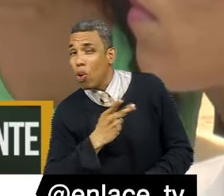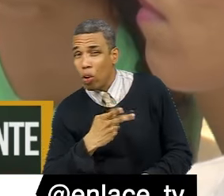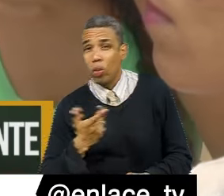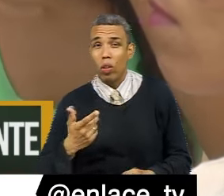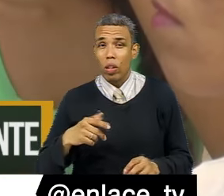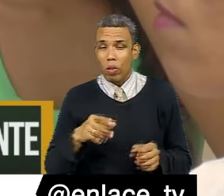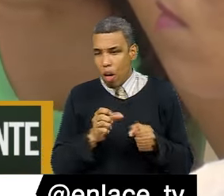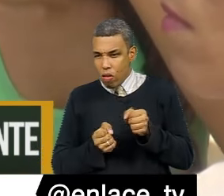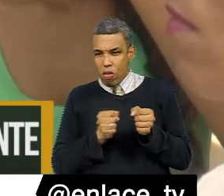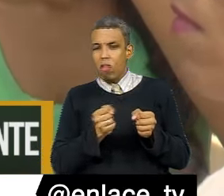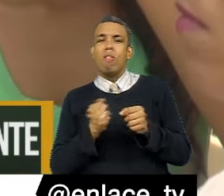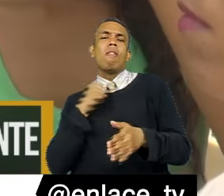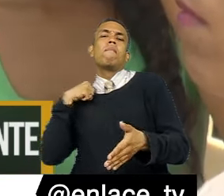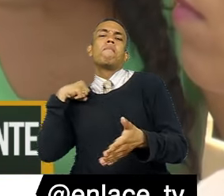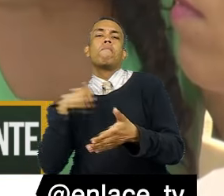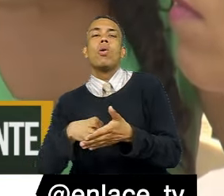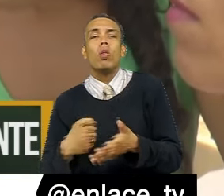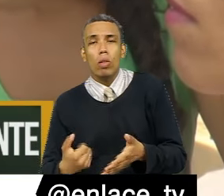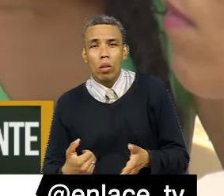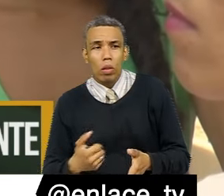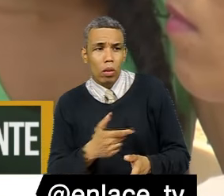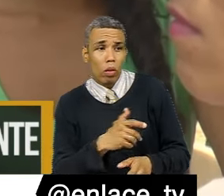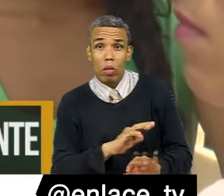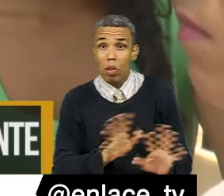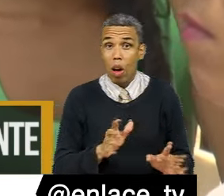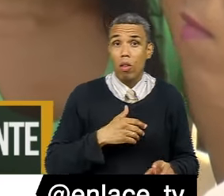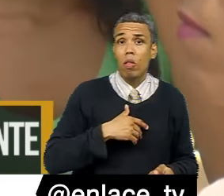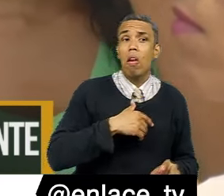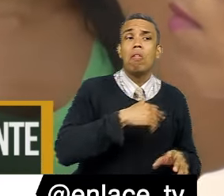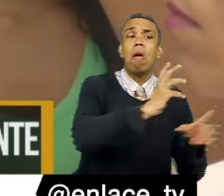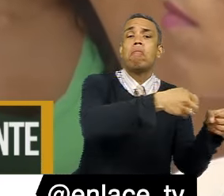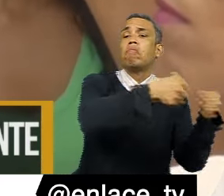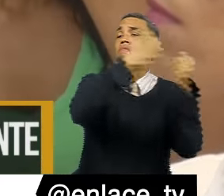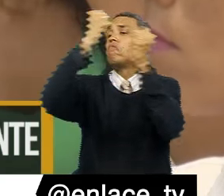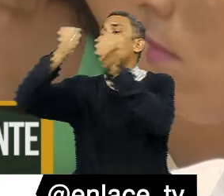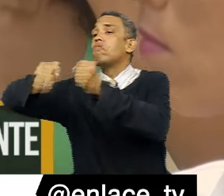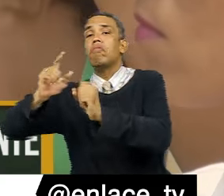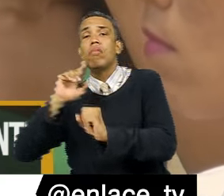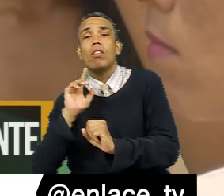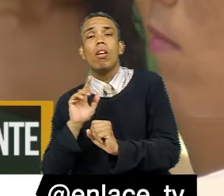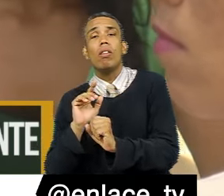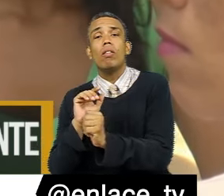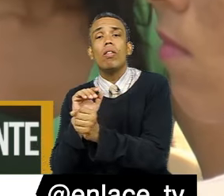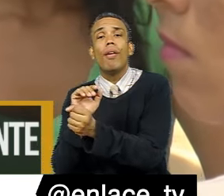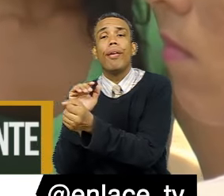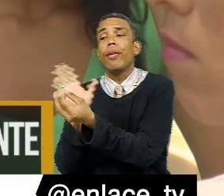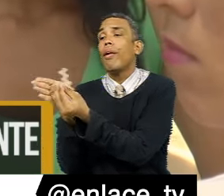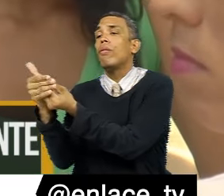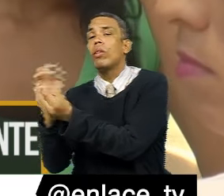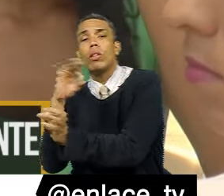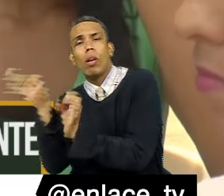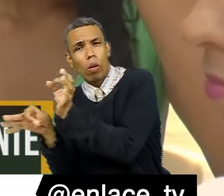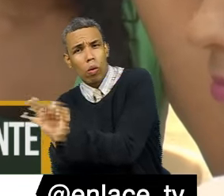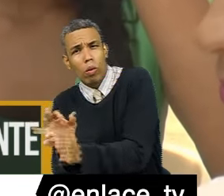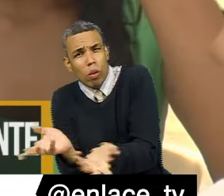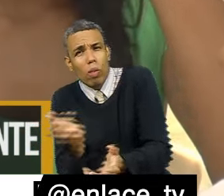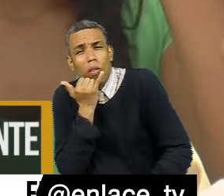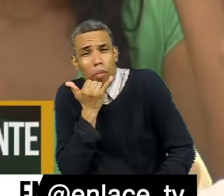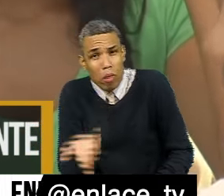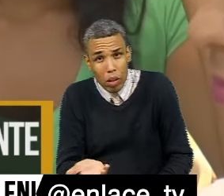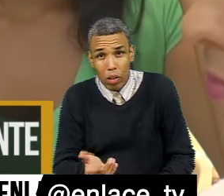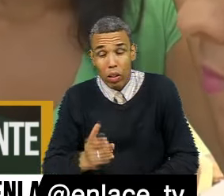mamá los trasladaron ya, los tienen guardados. Son como son de la ley, se tapan todo, no sabemos nada